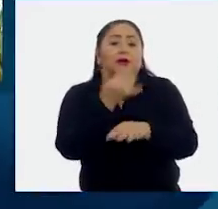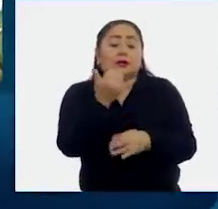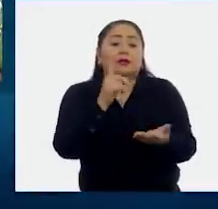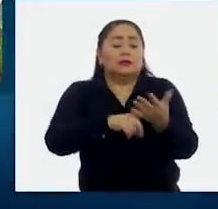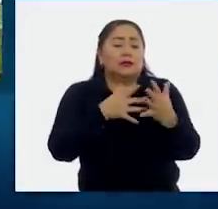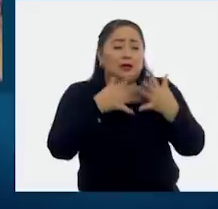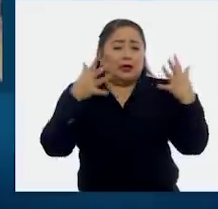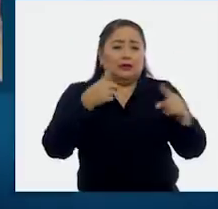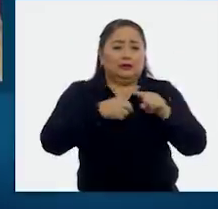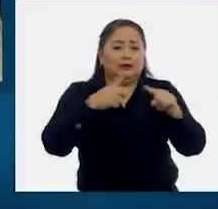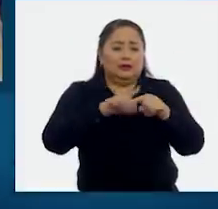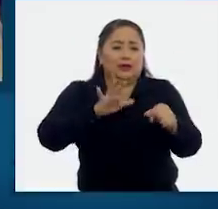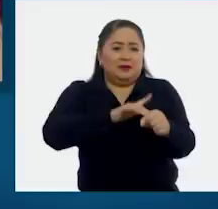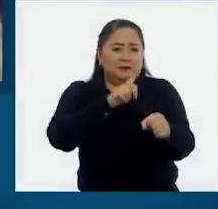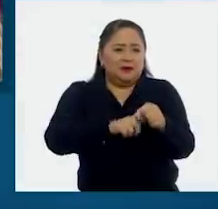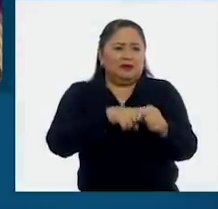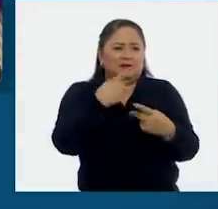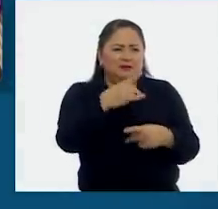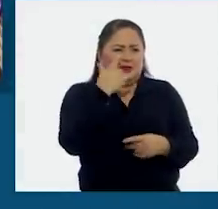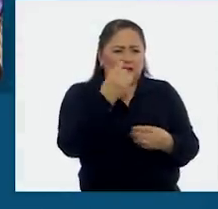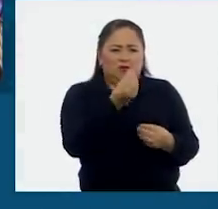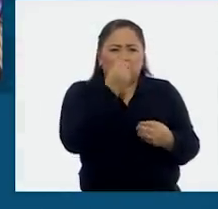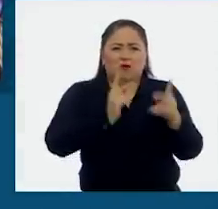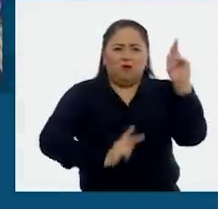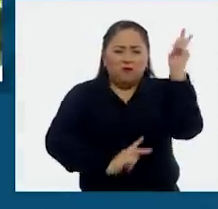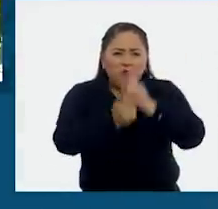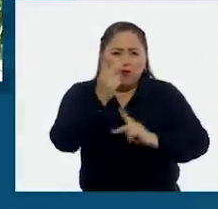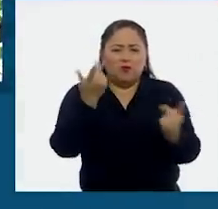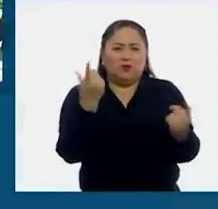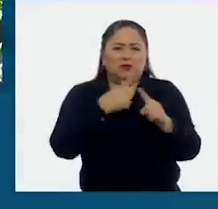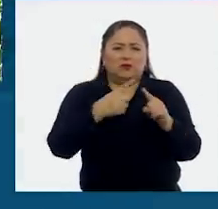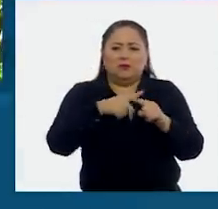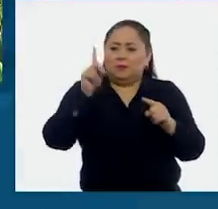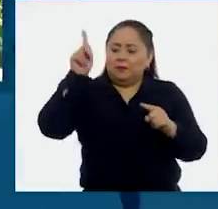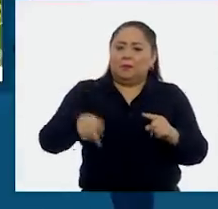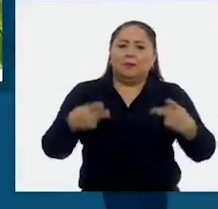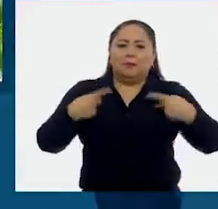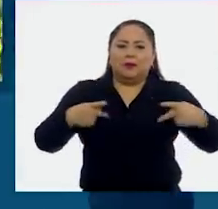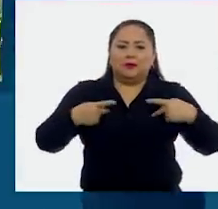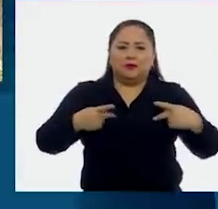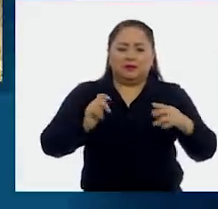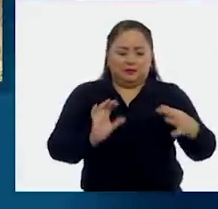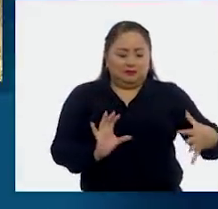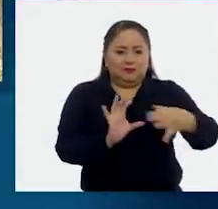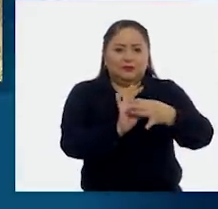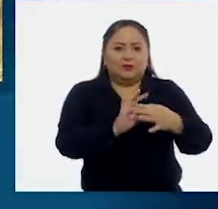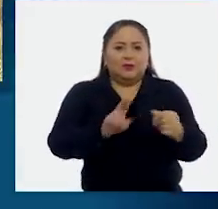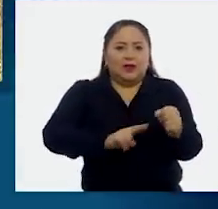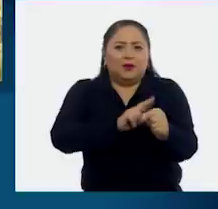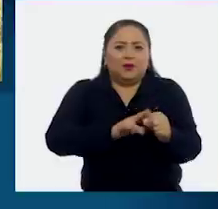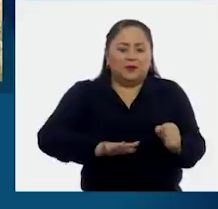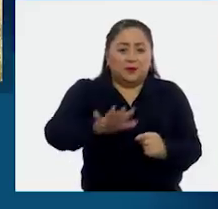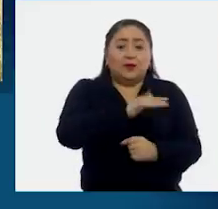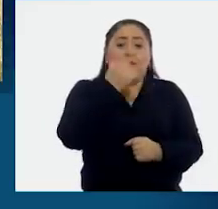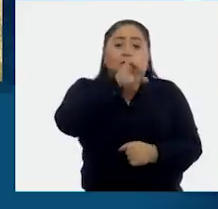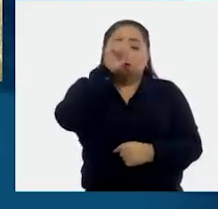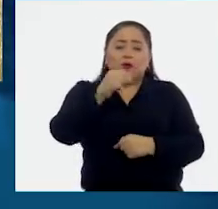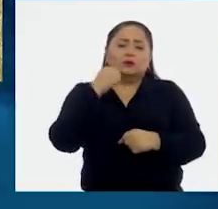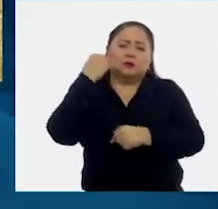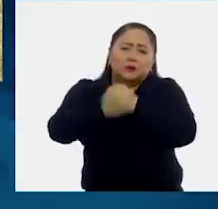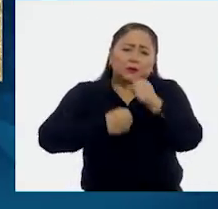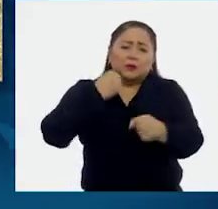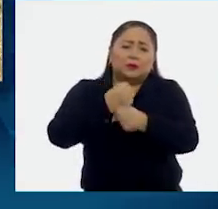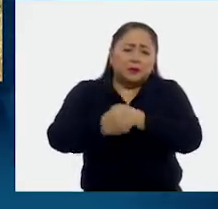diversidad de especies domesticadas y sus razas, fruto de las relaciones del ser humano con la naturaleza. Después de varios siglos de